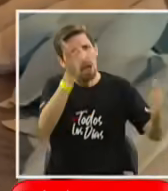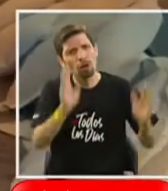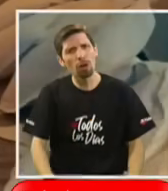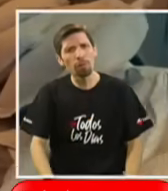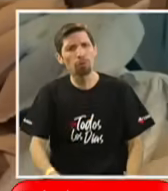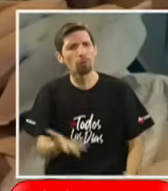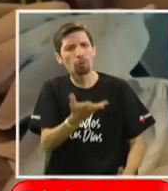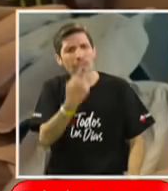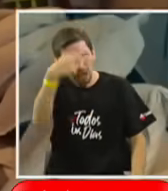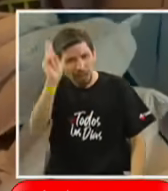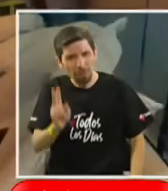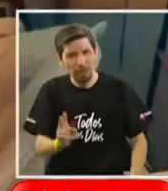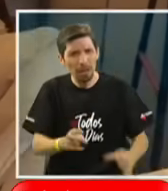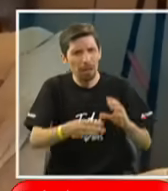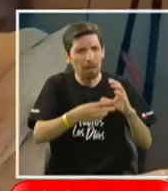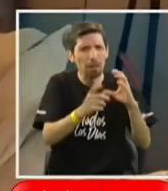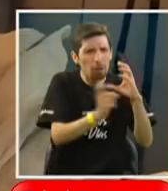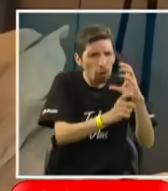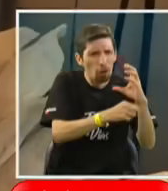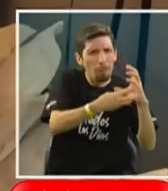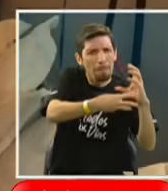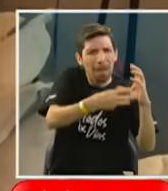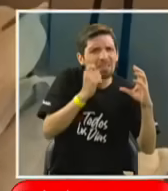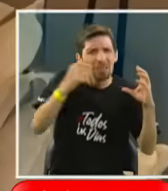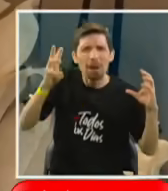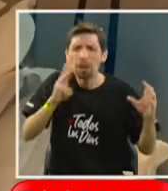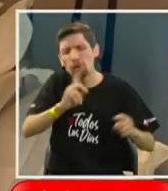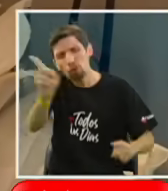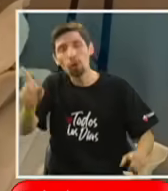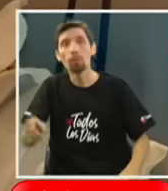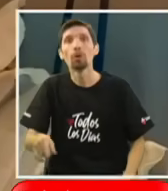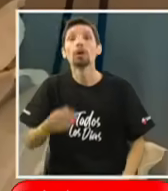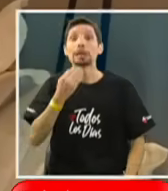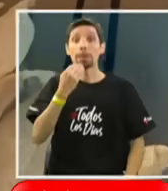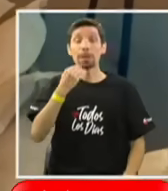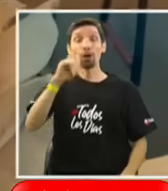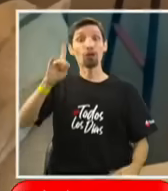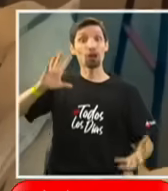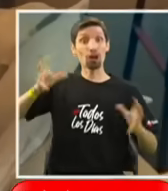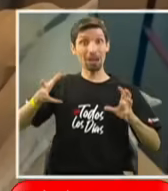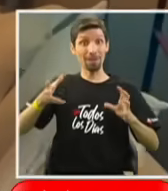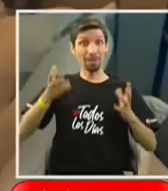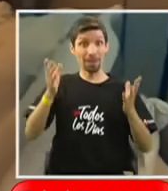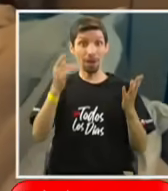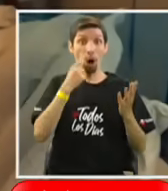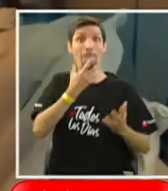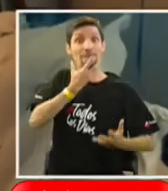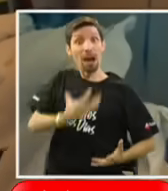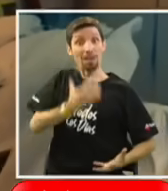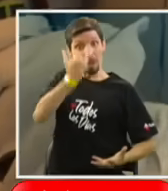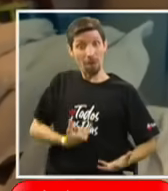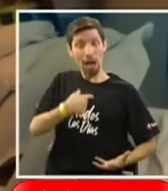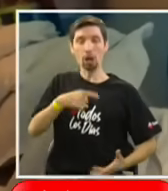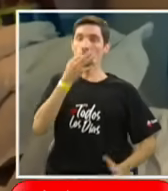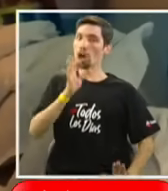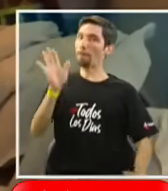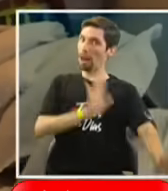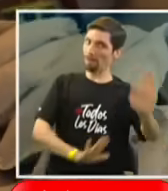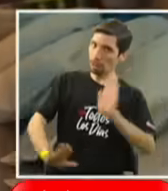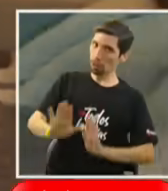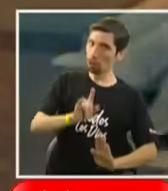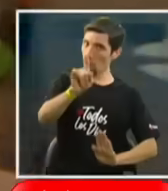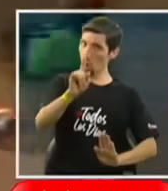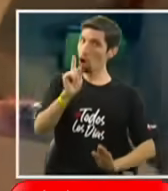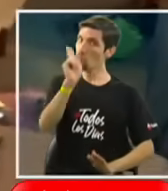responde miércoles, weón. Y hago, como Marcelo Lagos, clase de prevención de riesgos. Les digo que